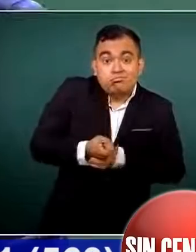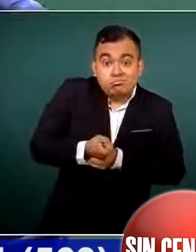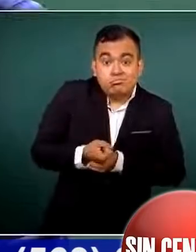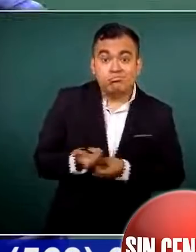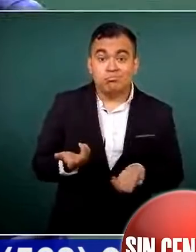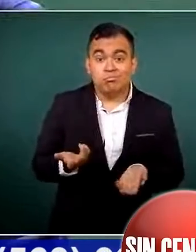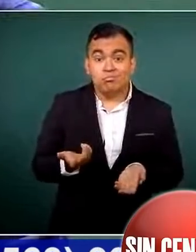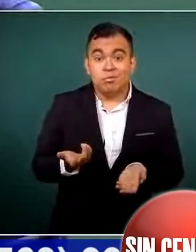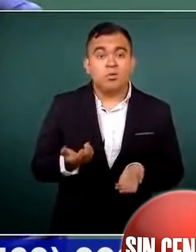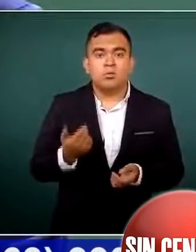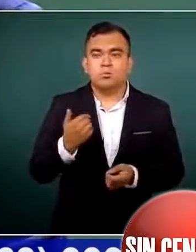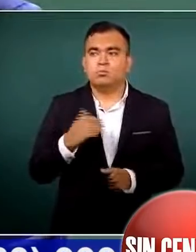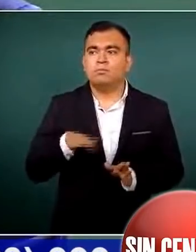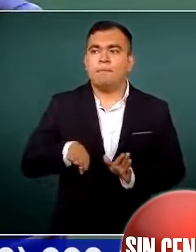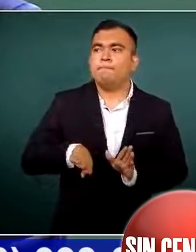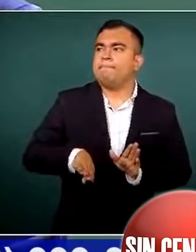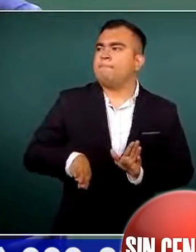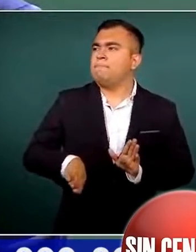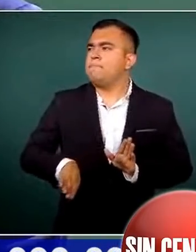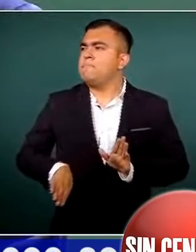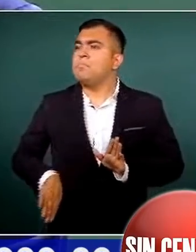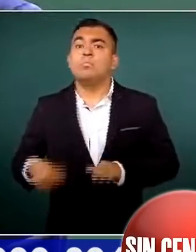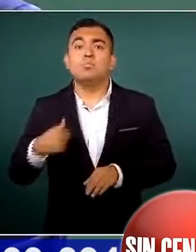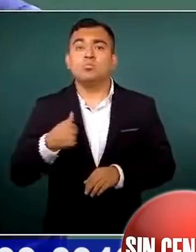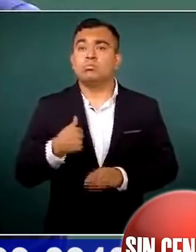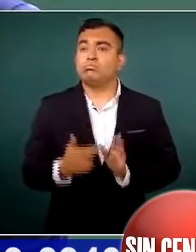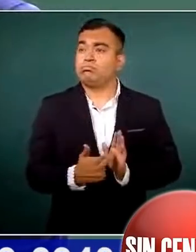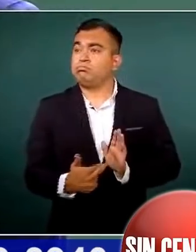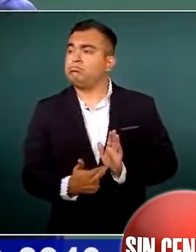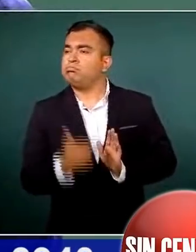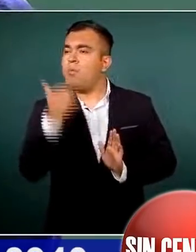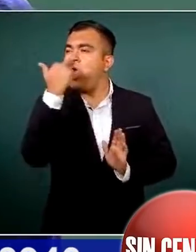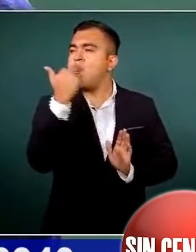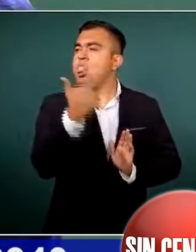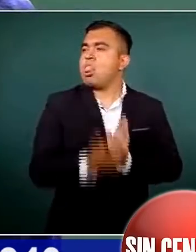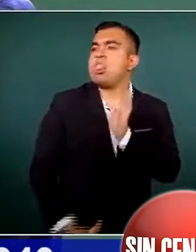triunfar a toda costa, sin escrúpulos morales de ninguna índole,